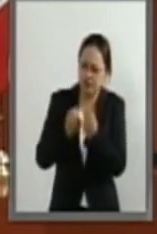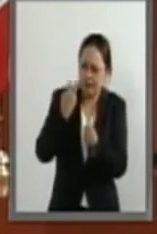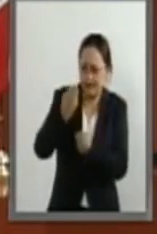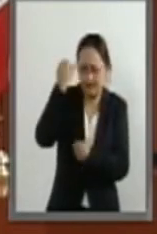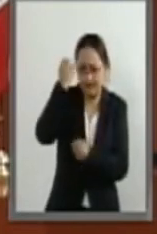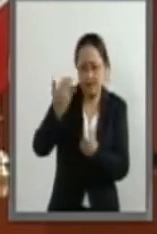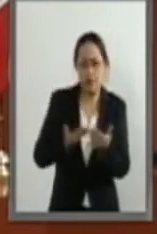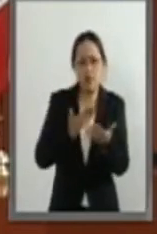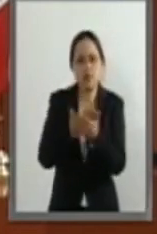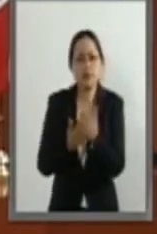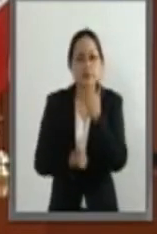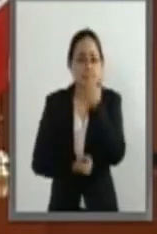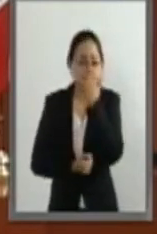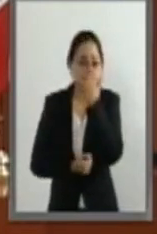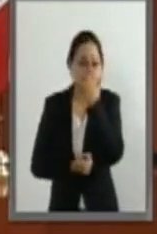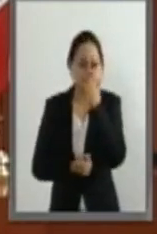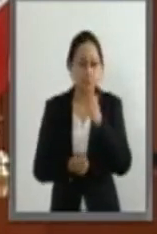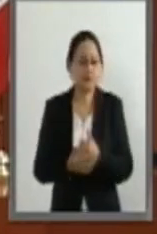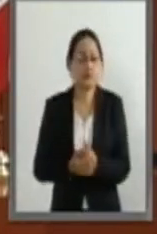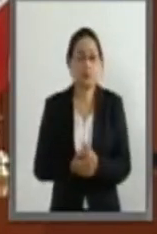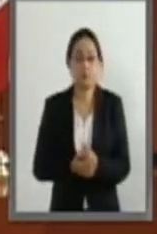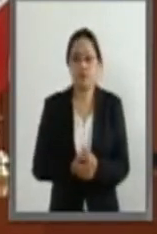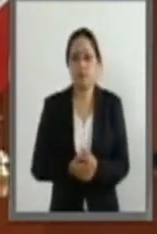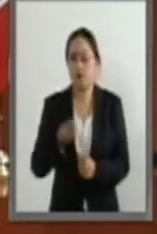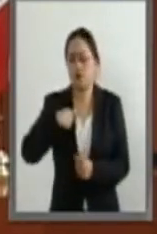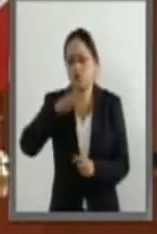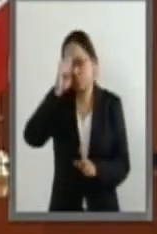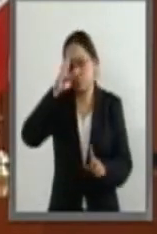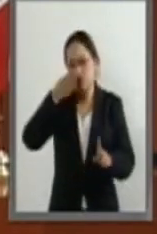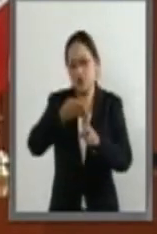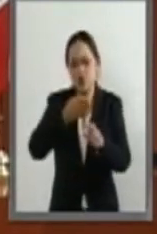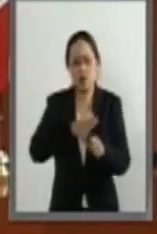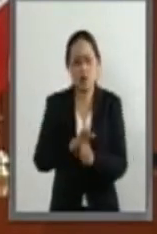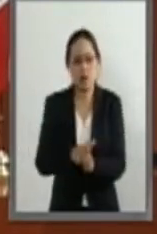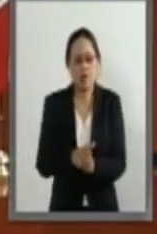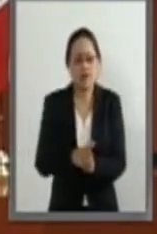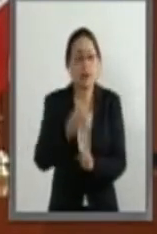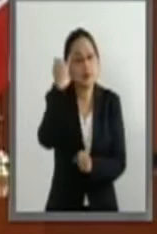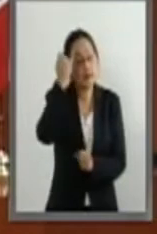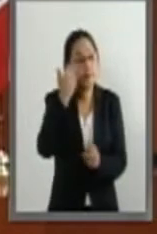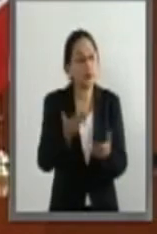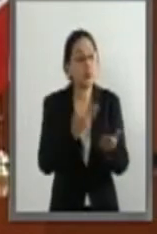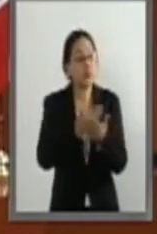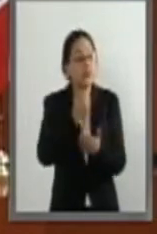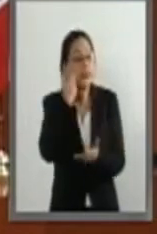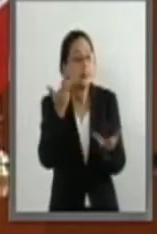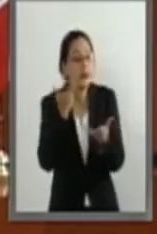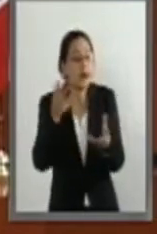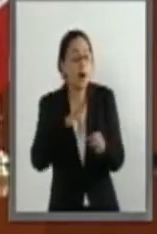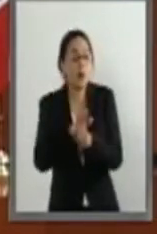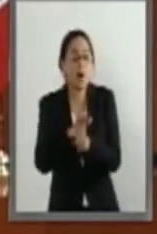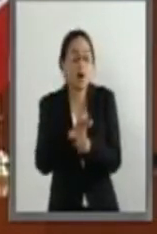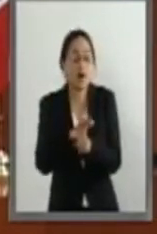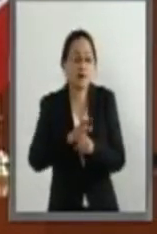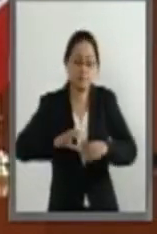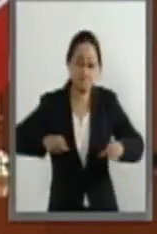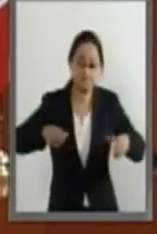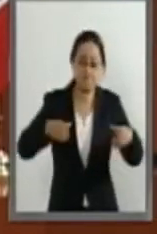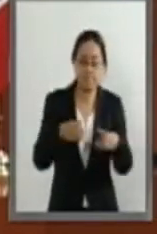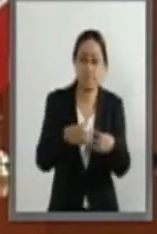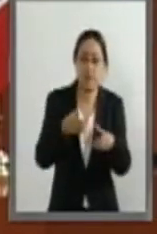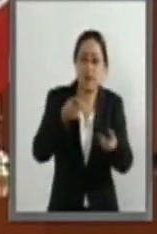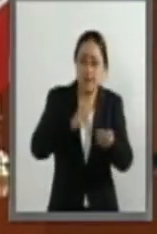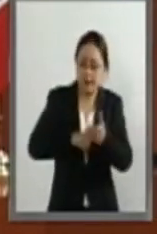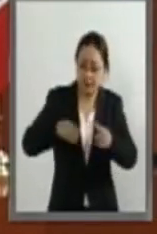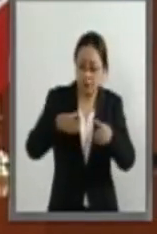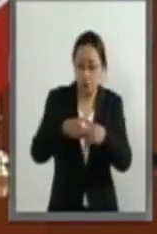iniciativa. Nuestra intención en esta iniciativa es crear un dispositivo legislativo interno